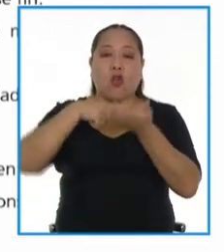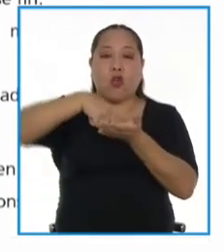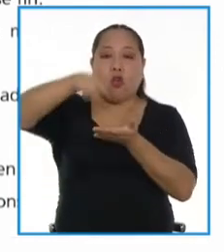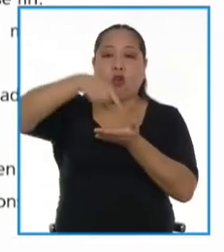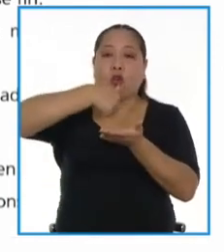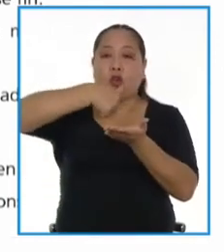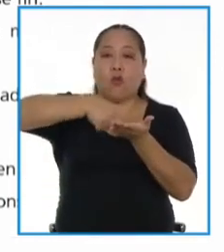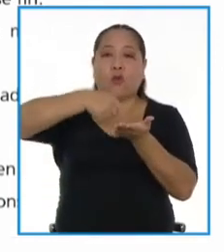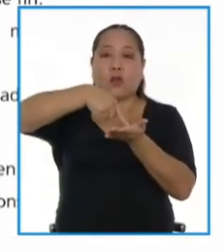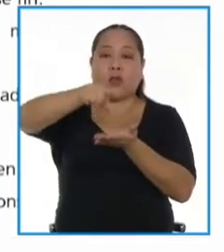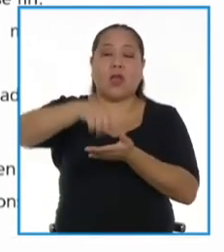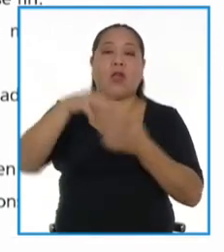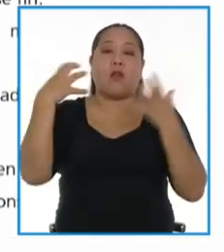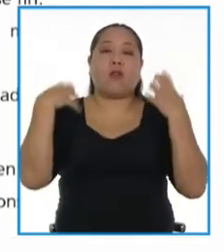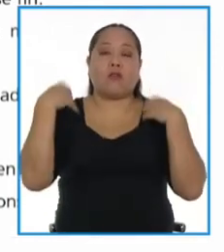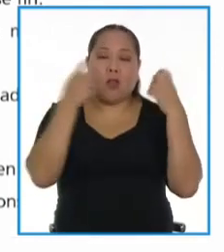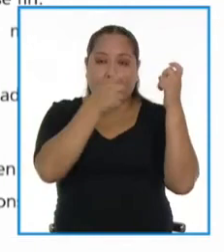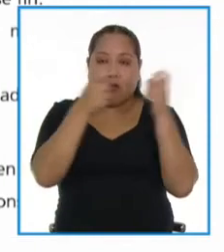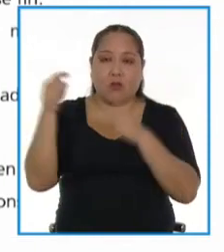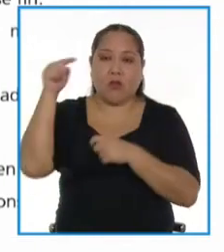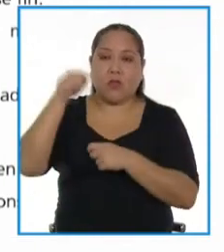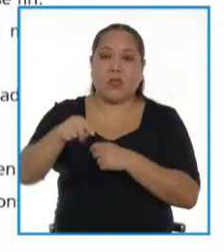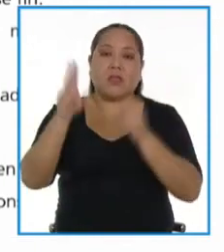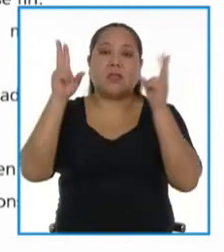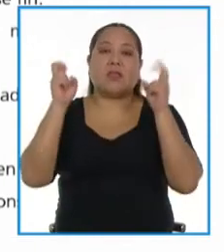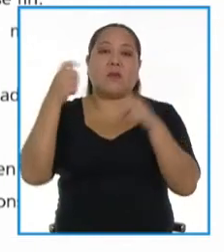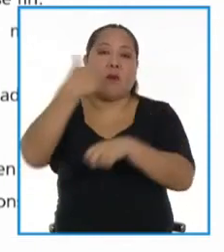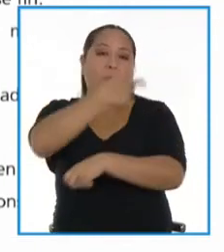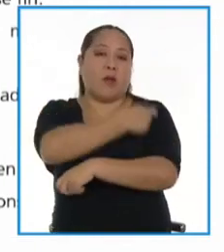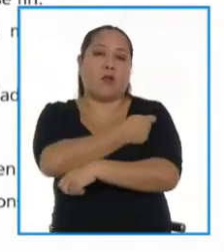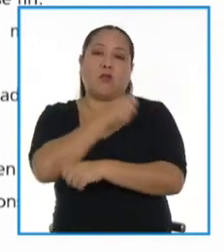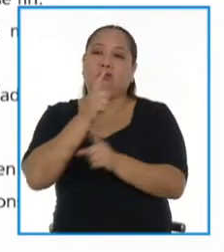la Contraloría respecto a la vacunación irregular en Loreto.